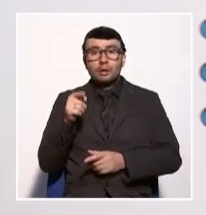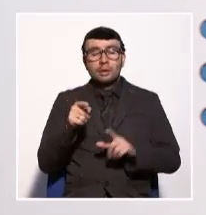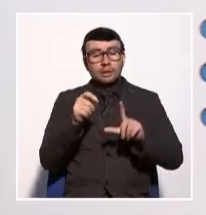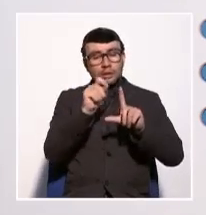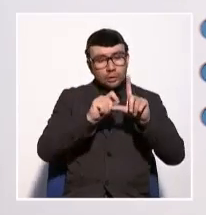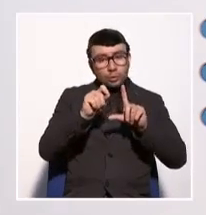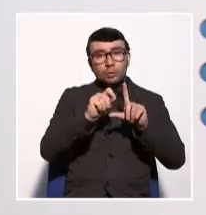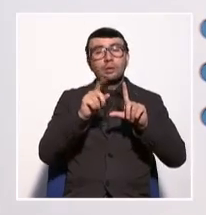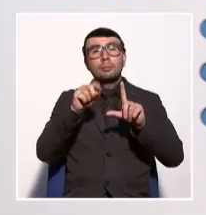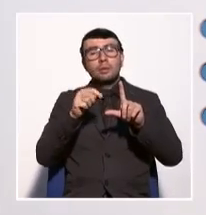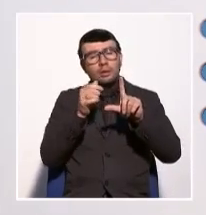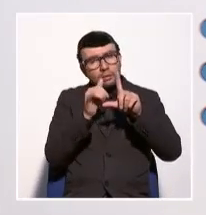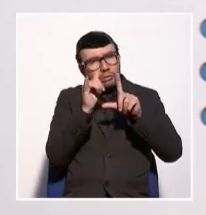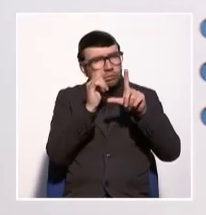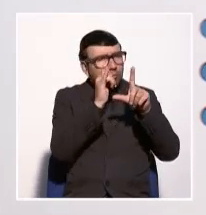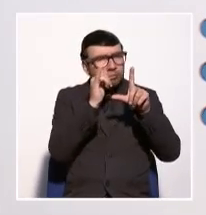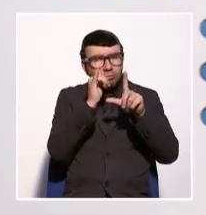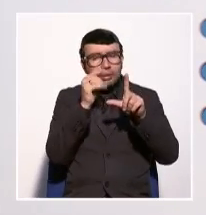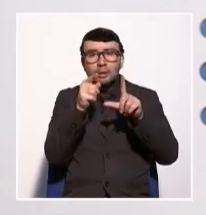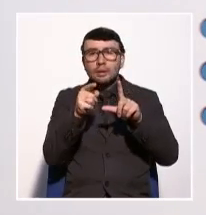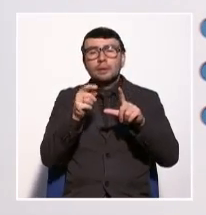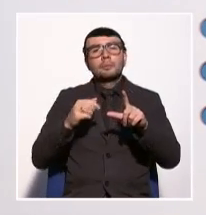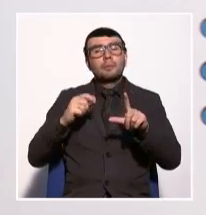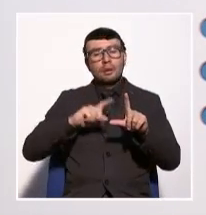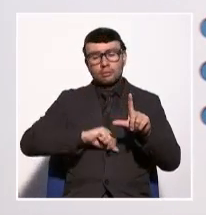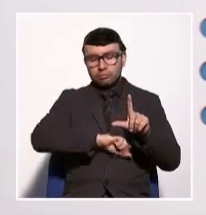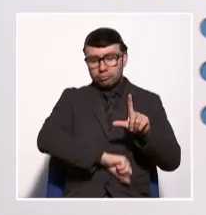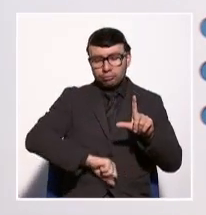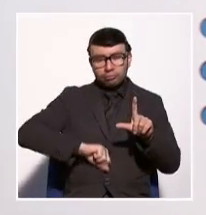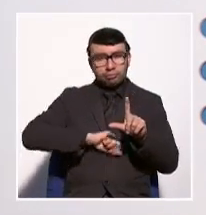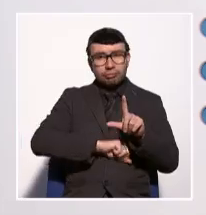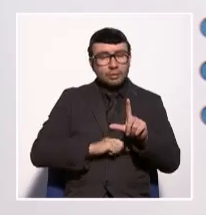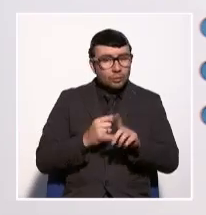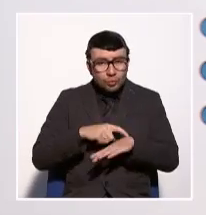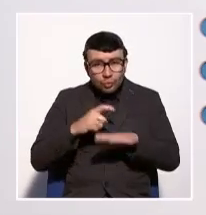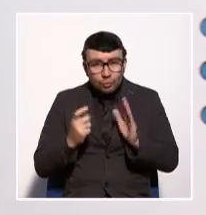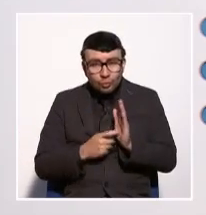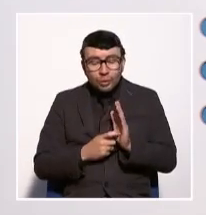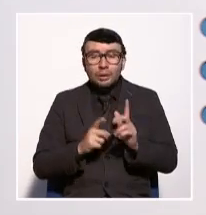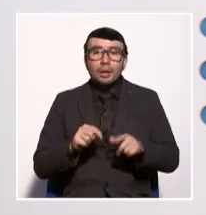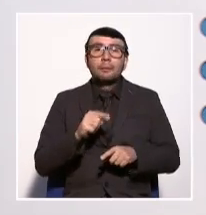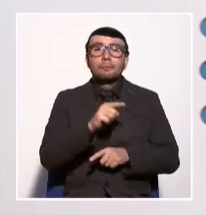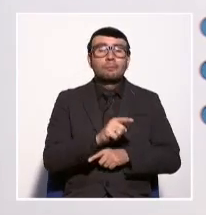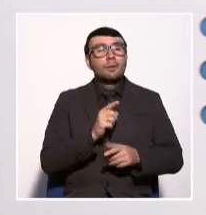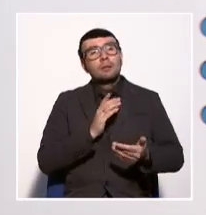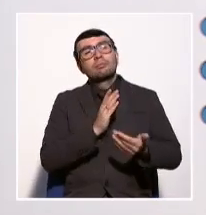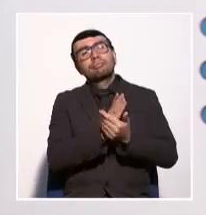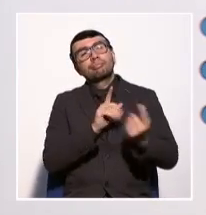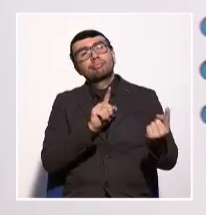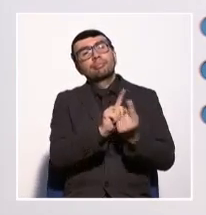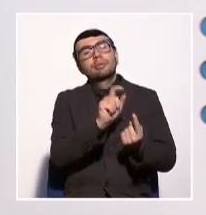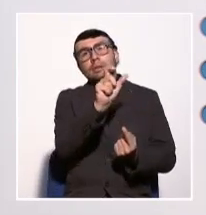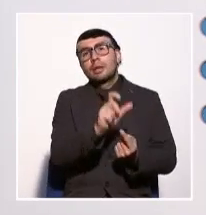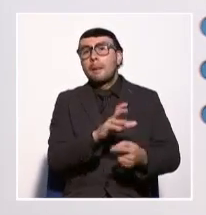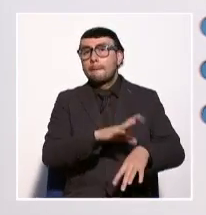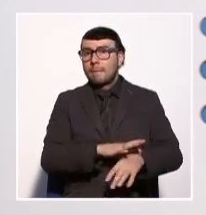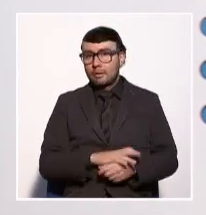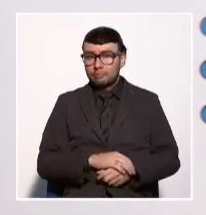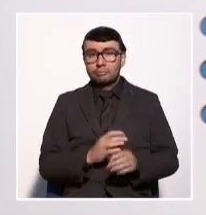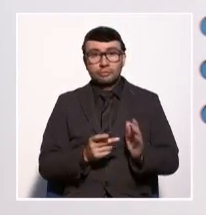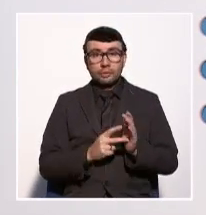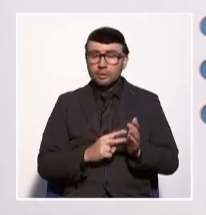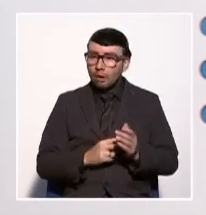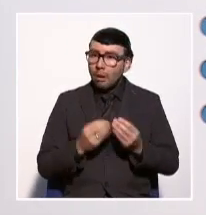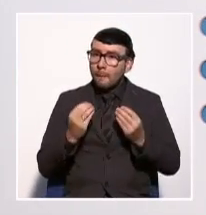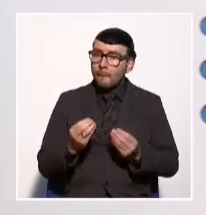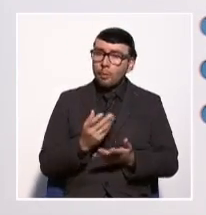ecografía transvaginal examen de seno y cita con los ginecólogos o ginecóloga oncólogo increíble lo que estamos